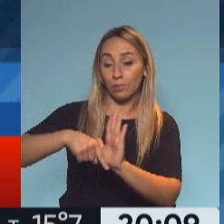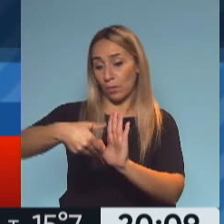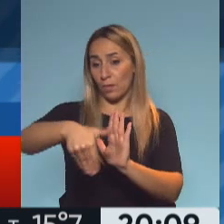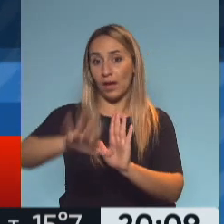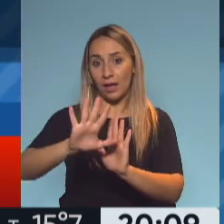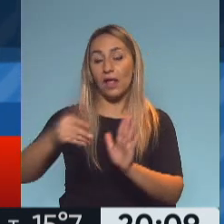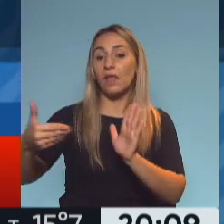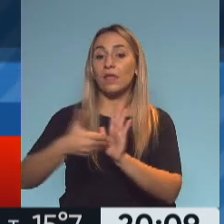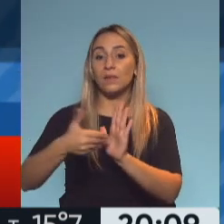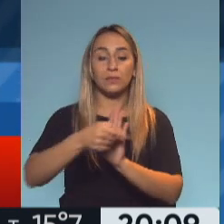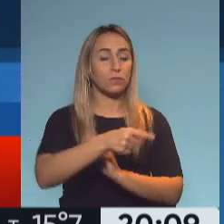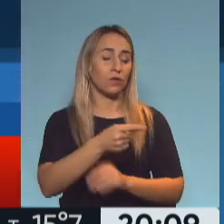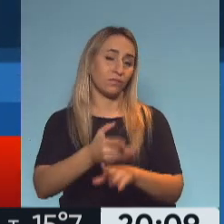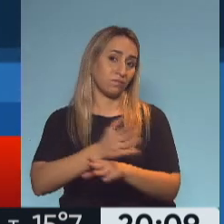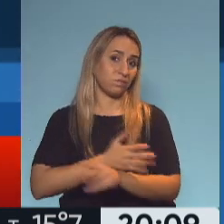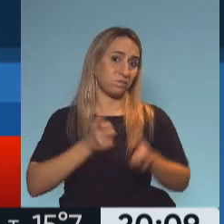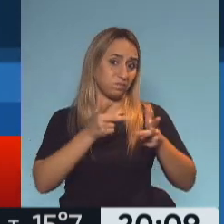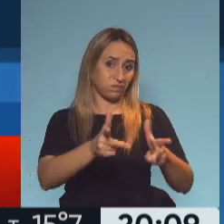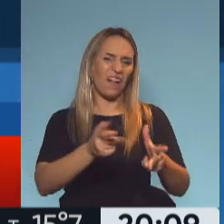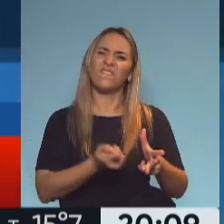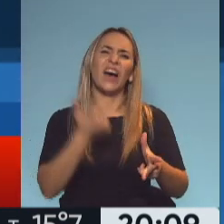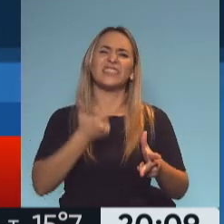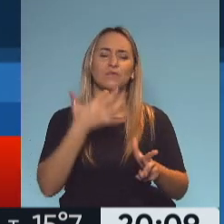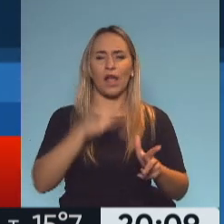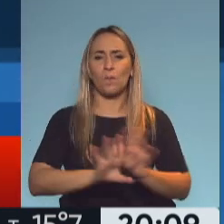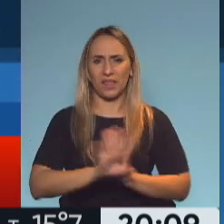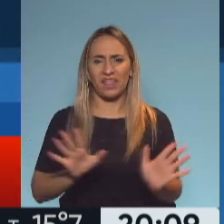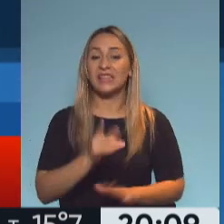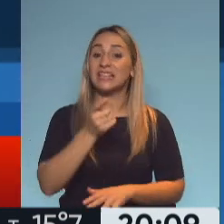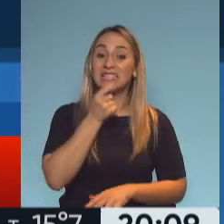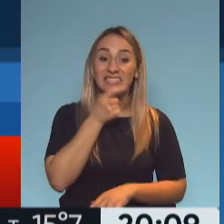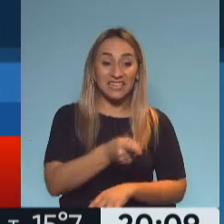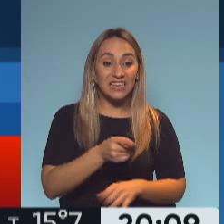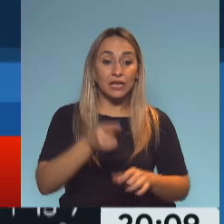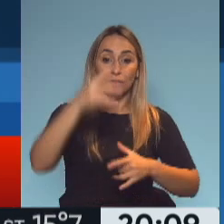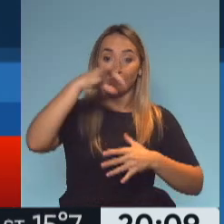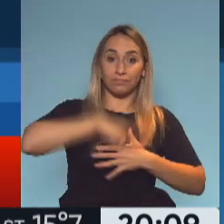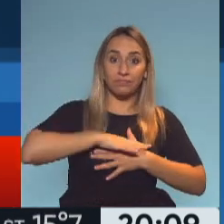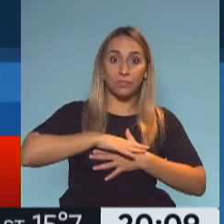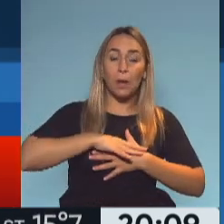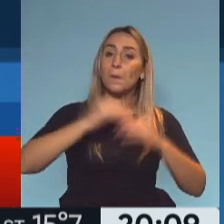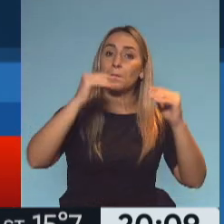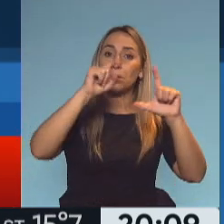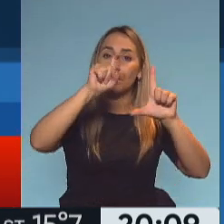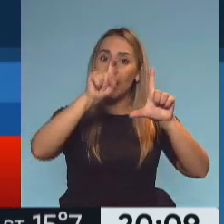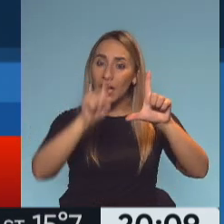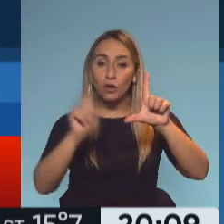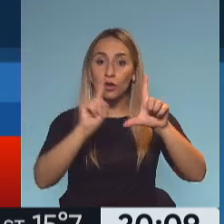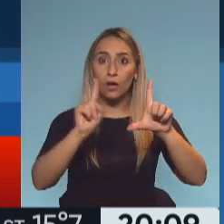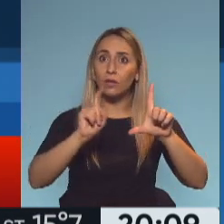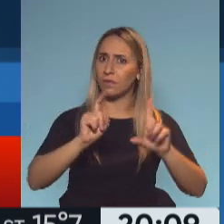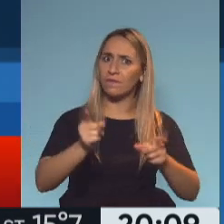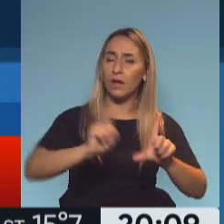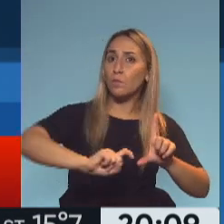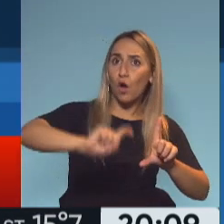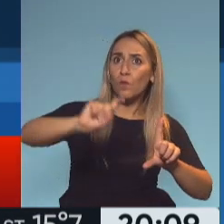ese efecto, como yo te decía al principio, y es fácil de comprender, si los casos no descendieran y siguieran este valor alto, naturalmente vamos a tener